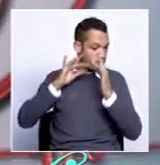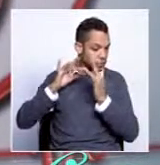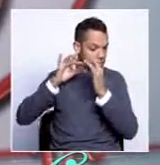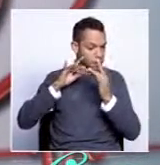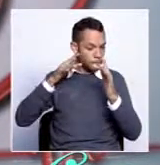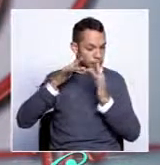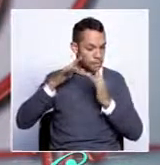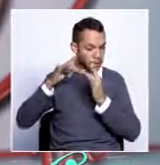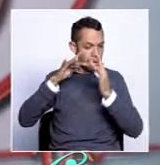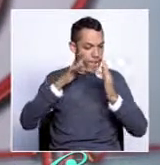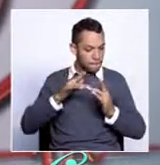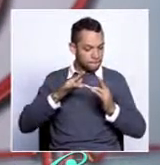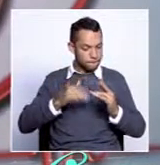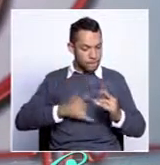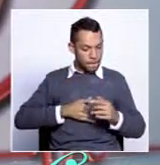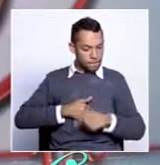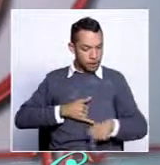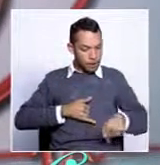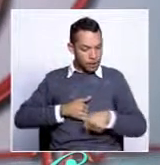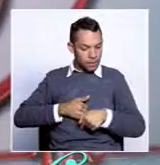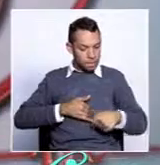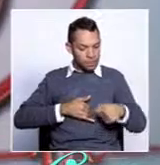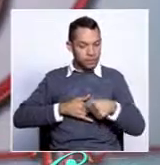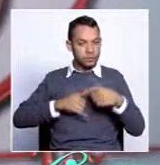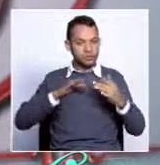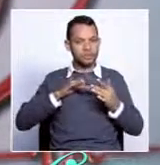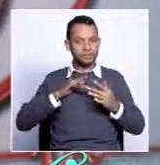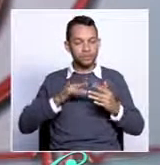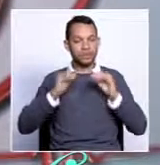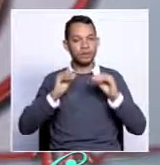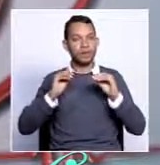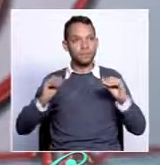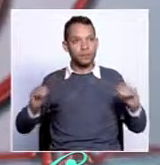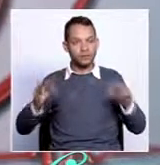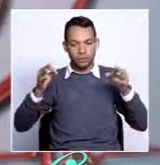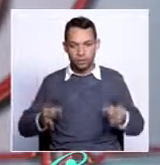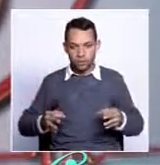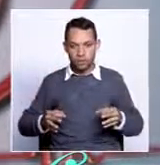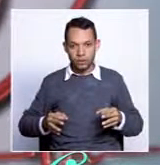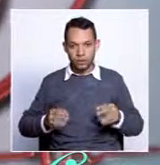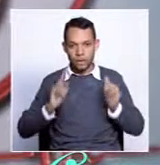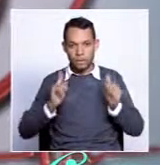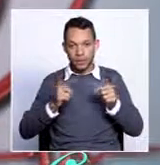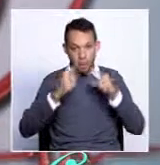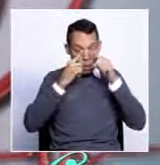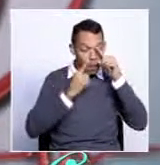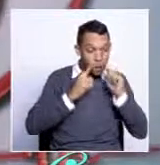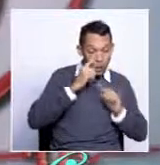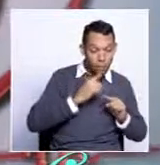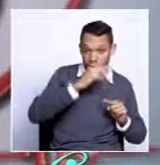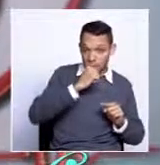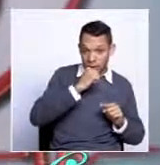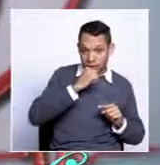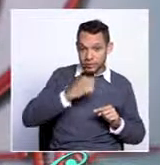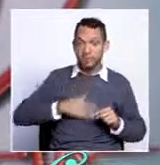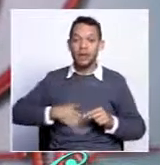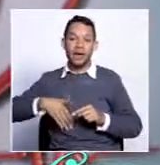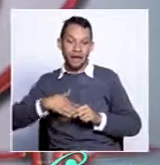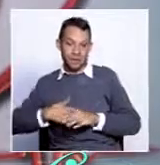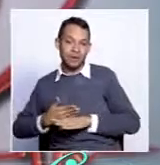conectado con el intestino y por eso hay un dicho muy sabio que dice el que no llora con los ojos llora con el